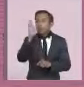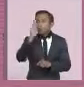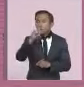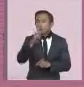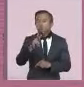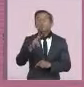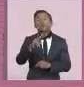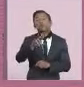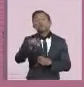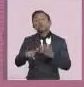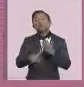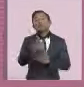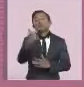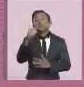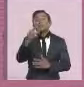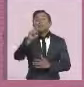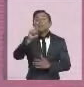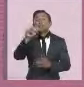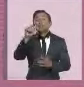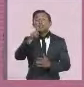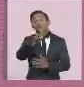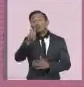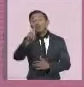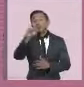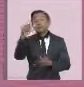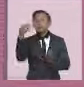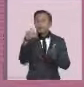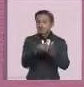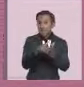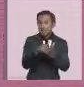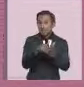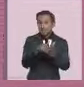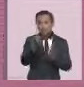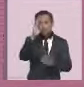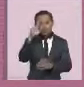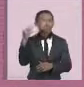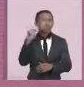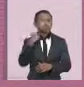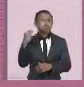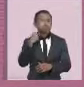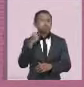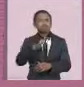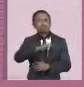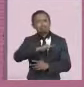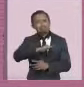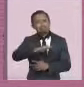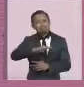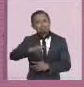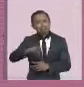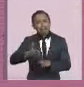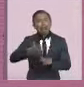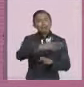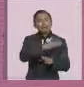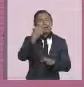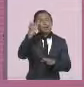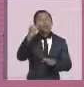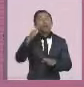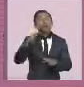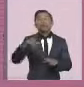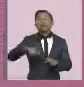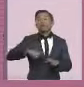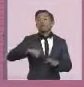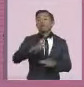220,000 asesinatos en el gobierno de Calderón y de Peña,